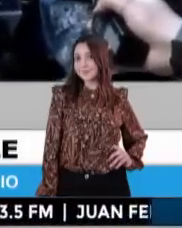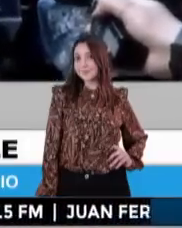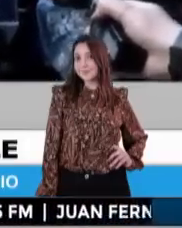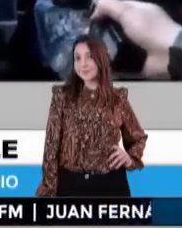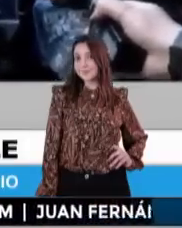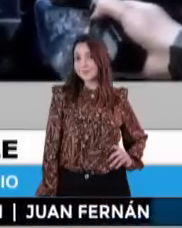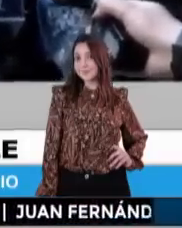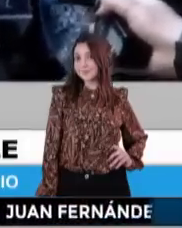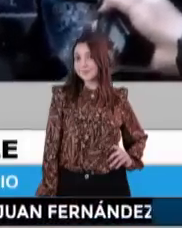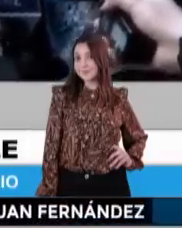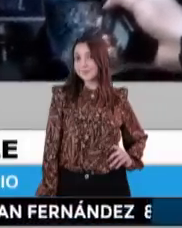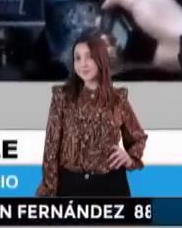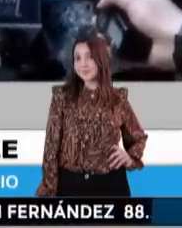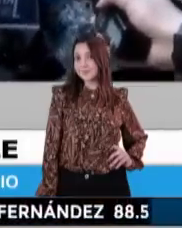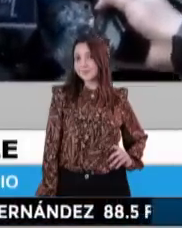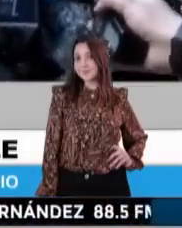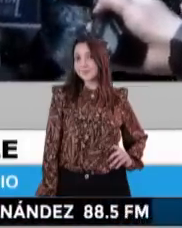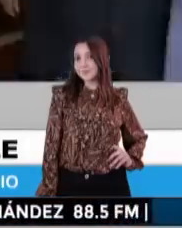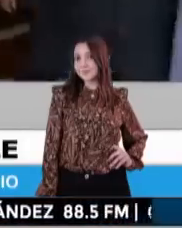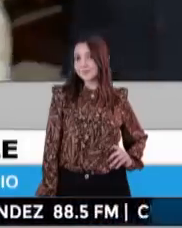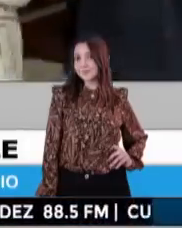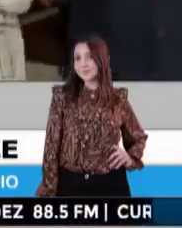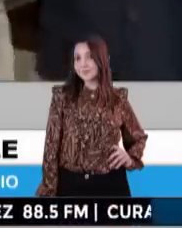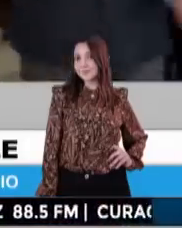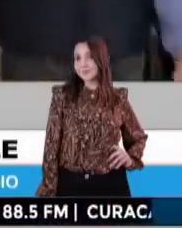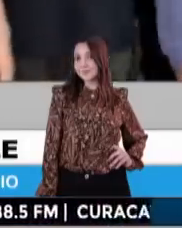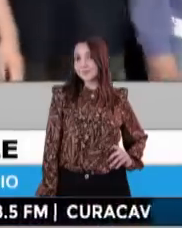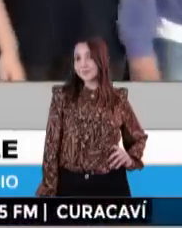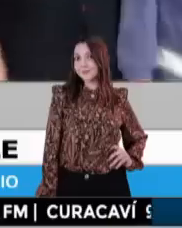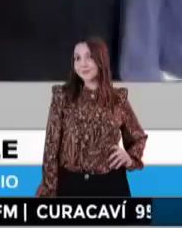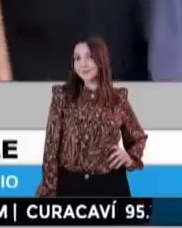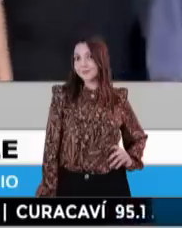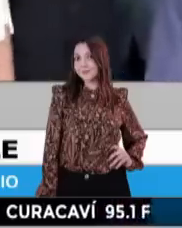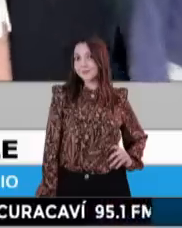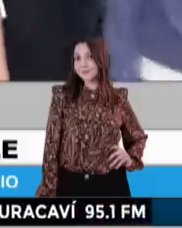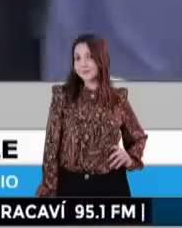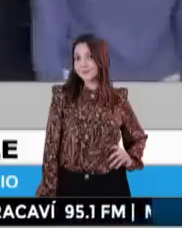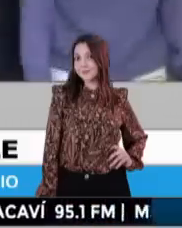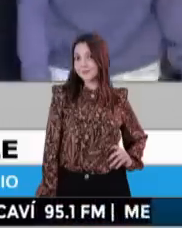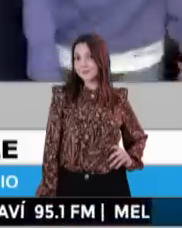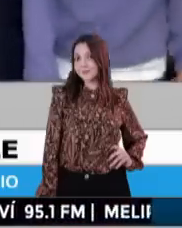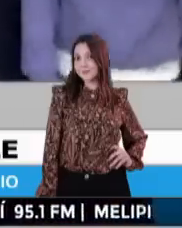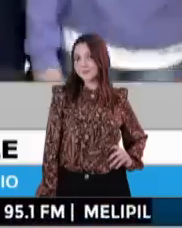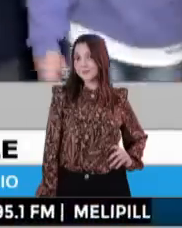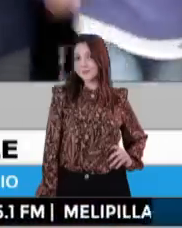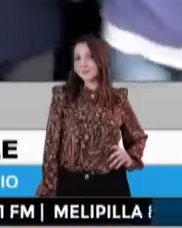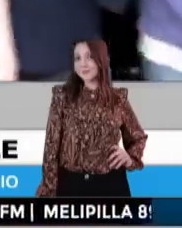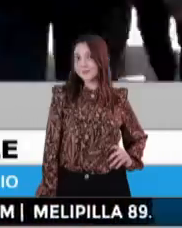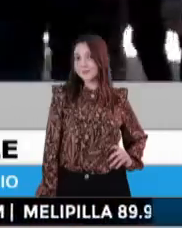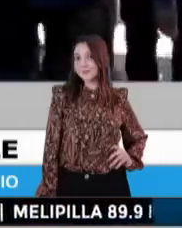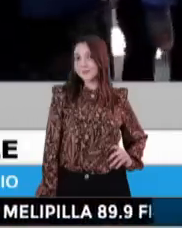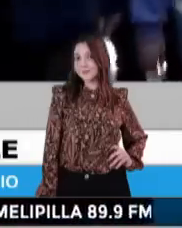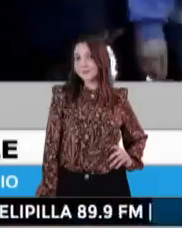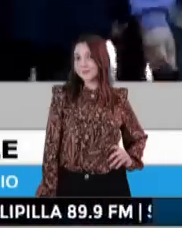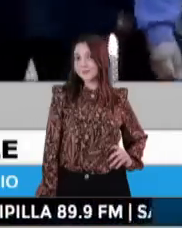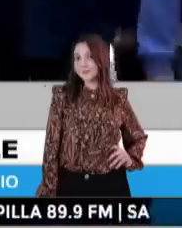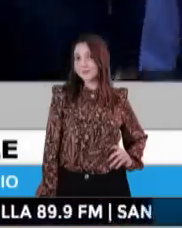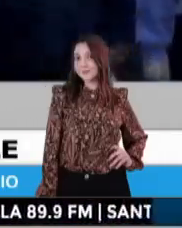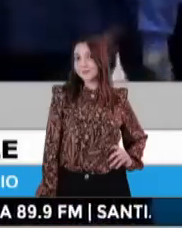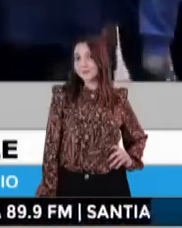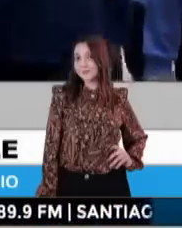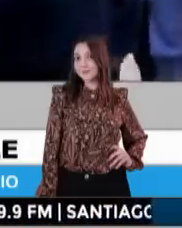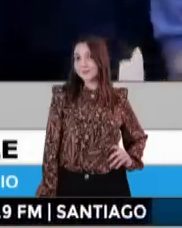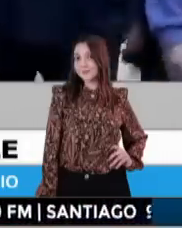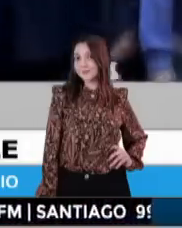sea, Guillermo Tellier dijo, en su carta el presidente Ricardo Lagos plantea que si se aprueba la nueva constitución se le podrían hacer reformas. Eso no lo niega